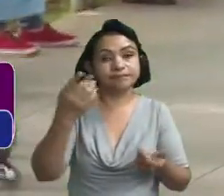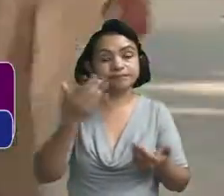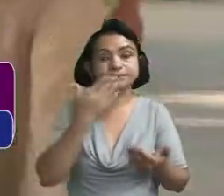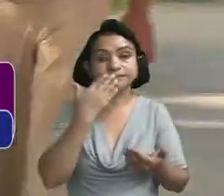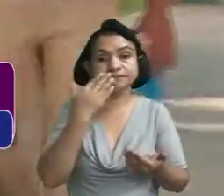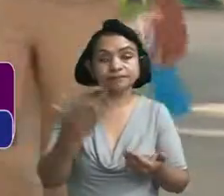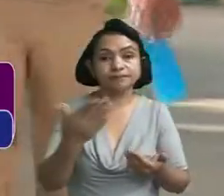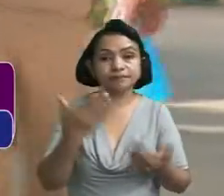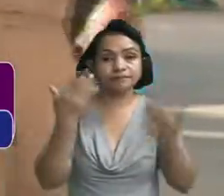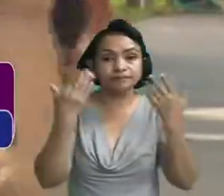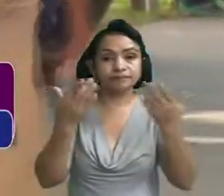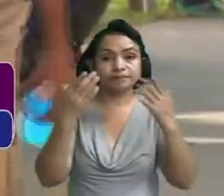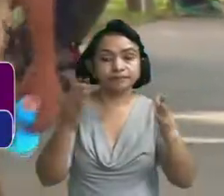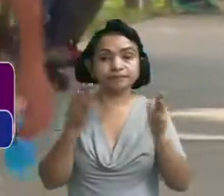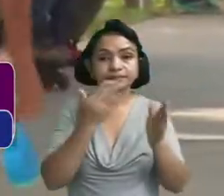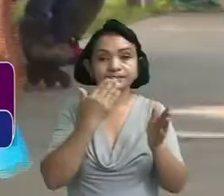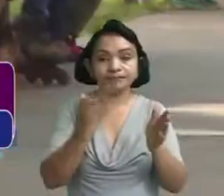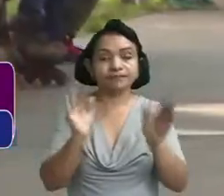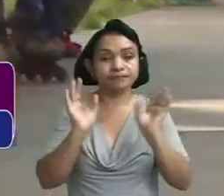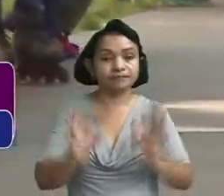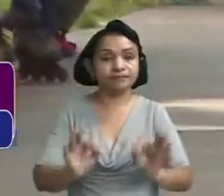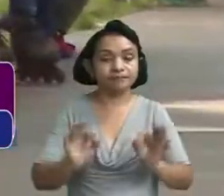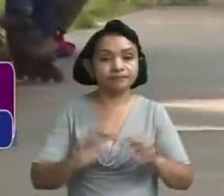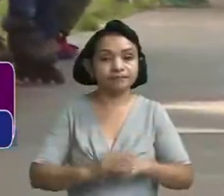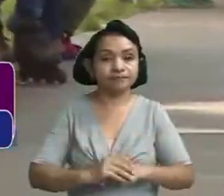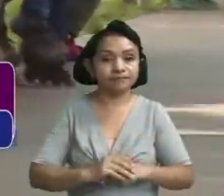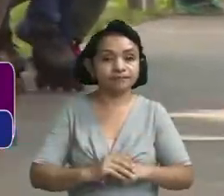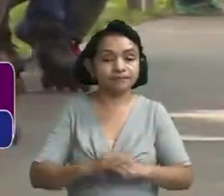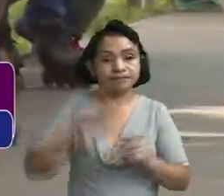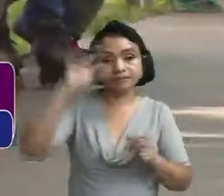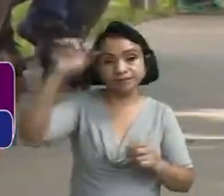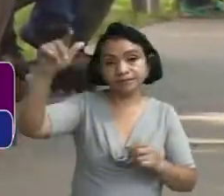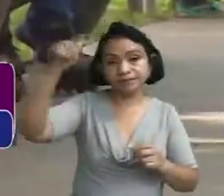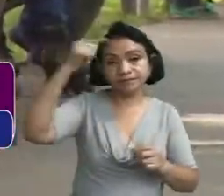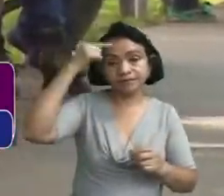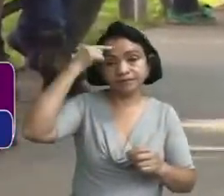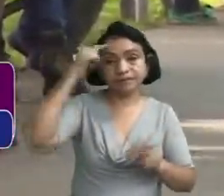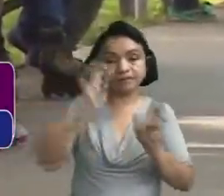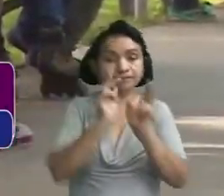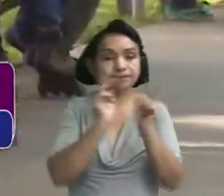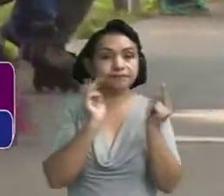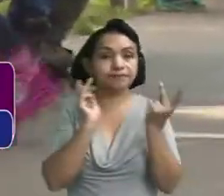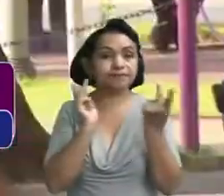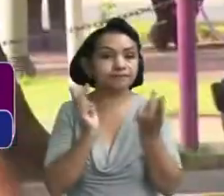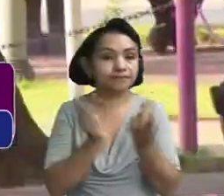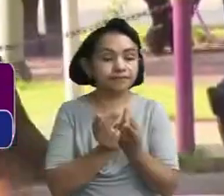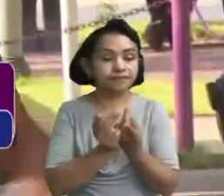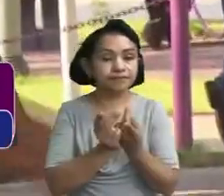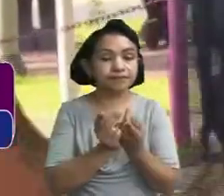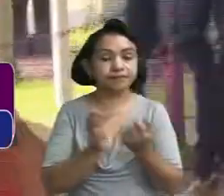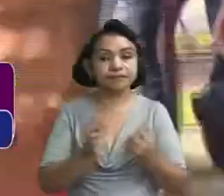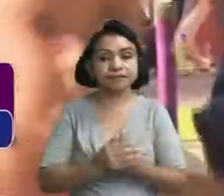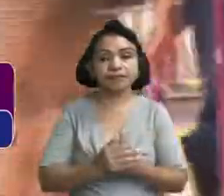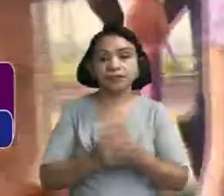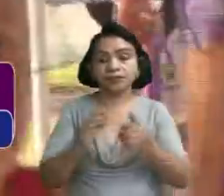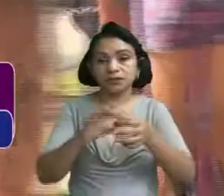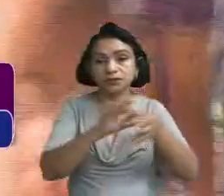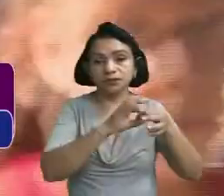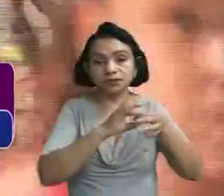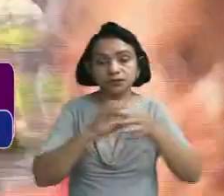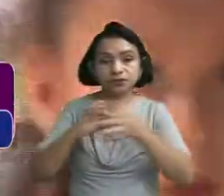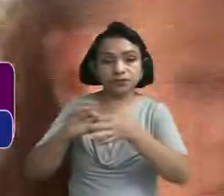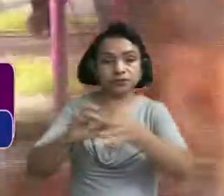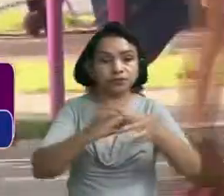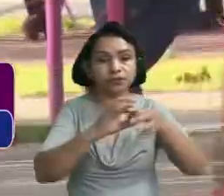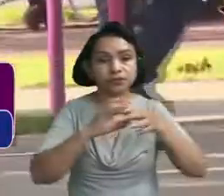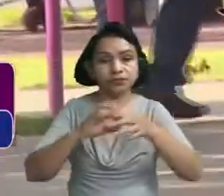de bienestar, esos indicadores de estabilidad. Precisamente un gobierno comprometido con el pueblo, un gobierno comprometido uniendo a todos los sectores